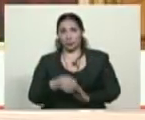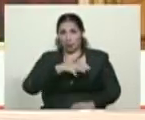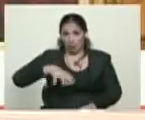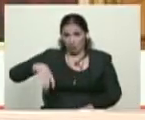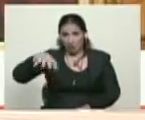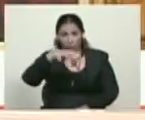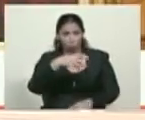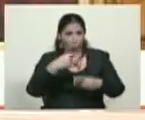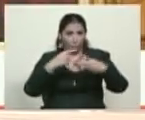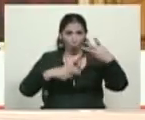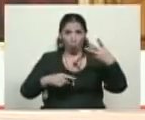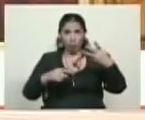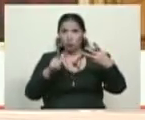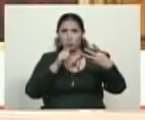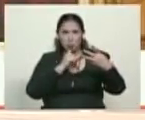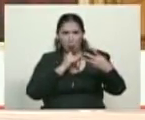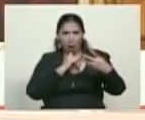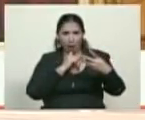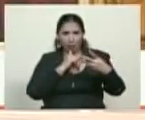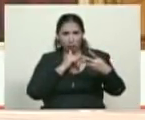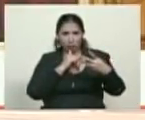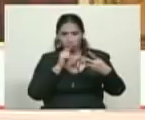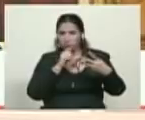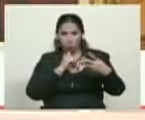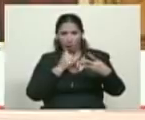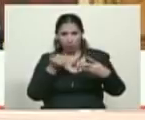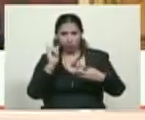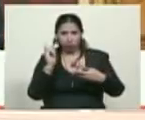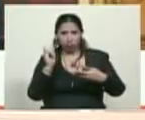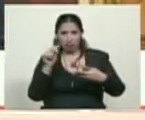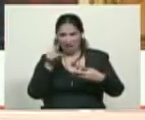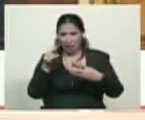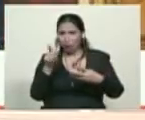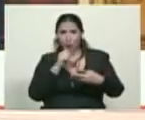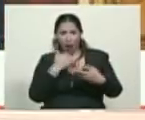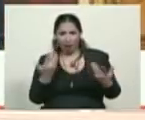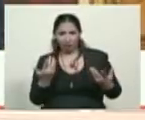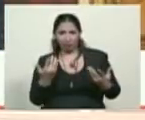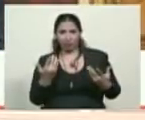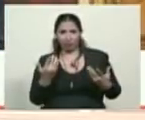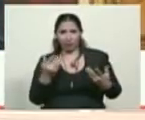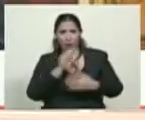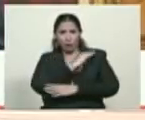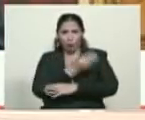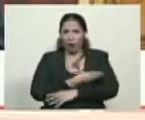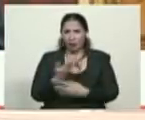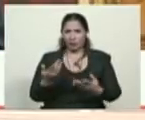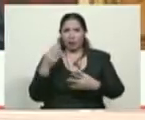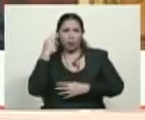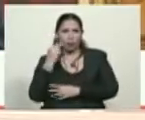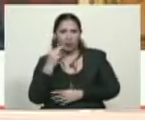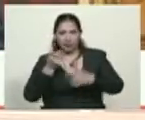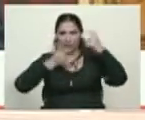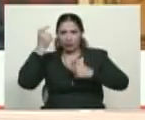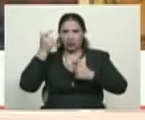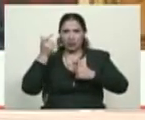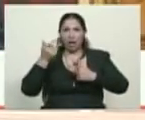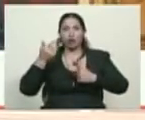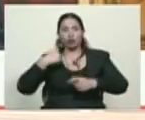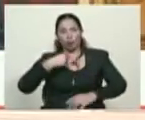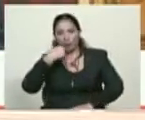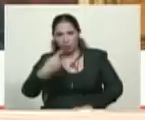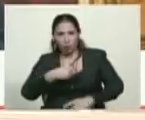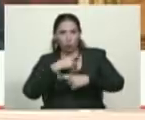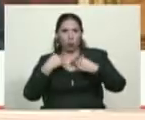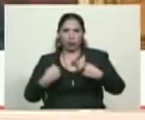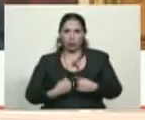existe. Las fuerzas bolivarianas, chavistas, son invisibles. Yo digo desde mi corazón, otra vez, como el 11